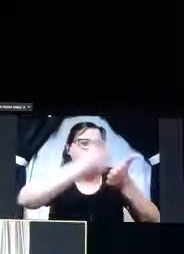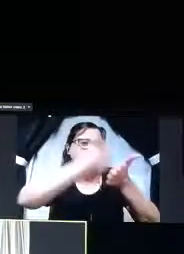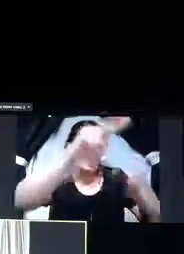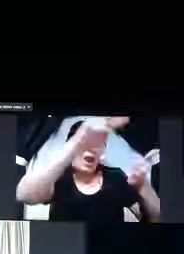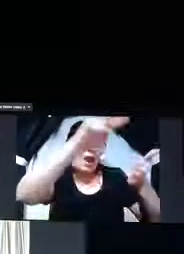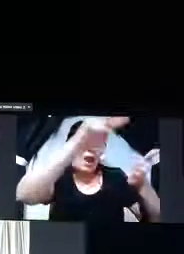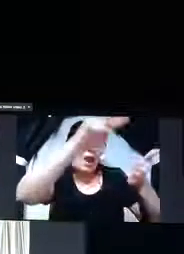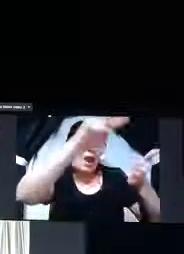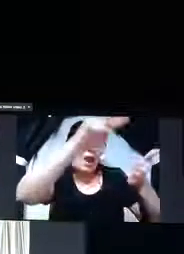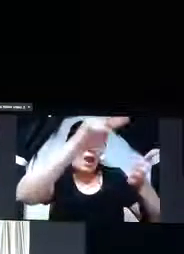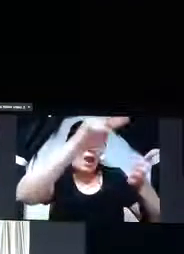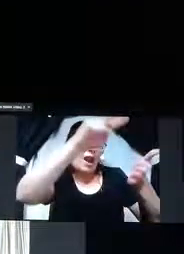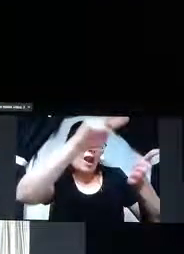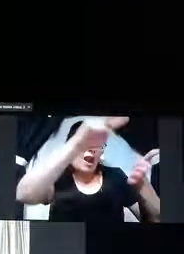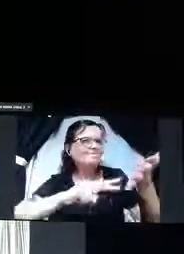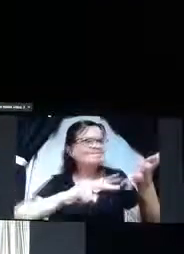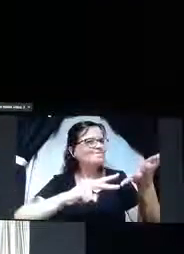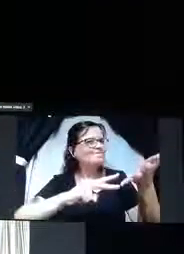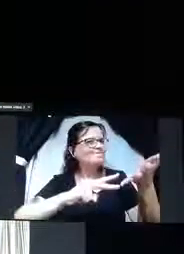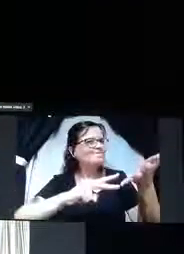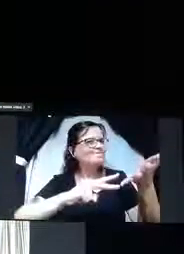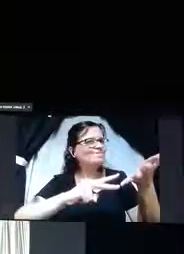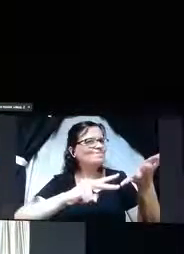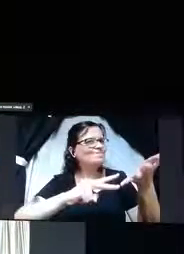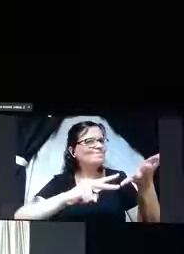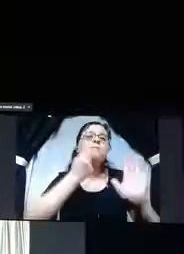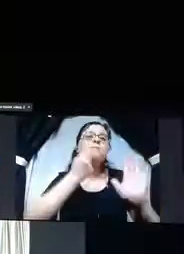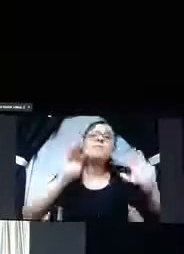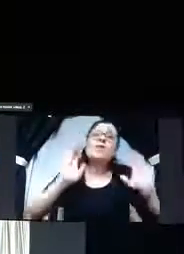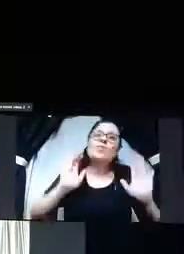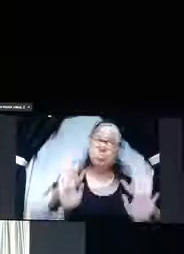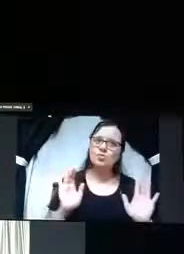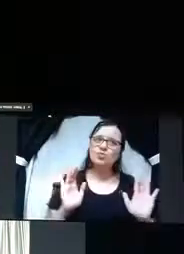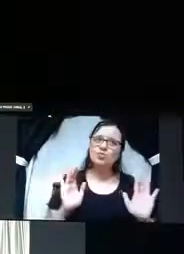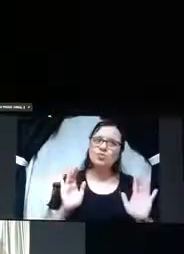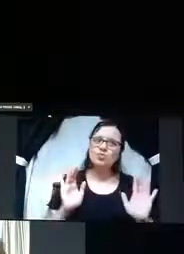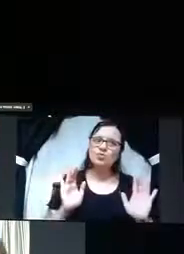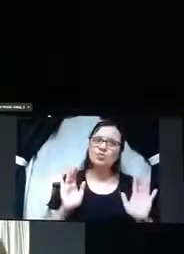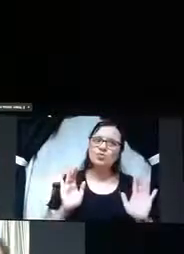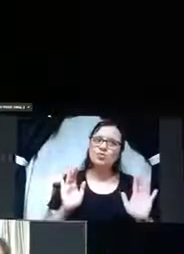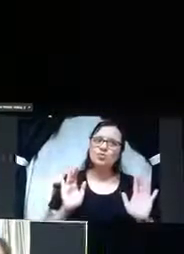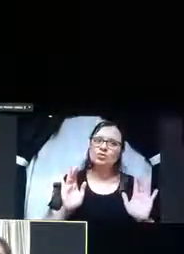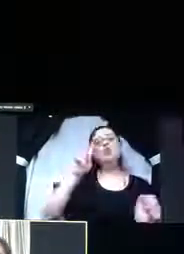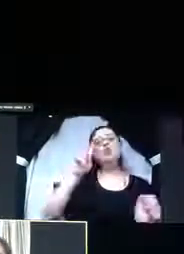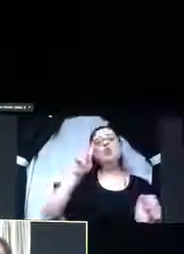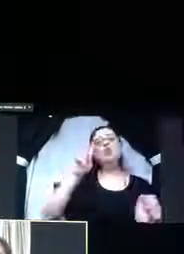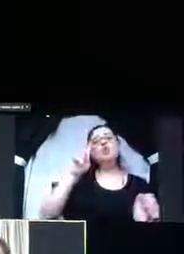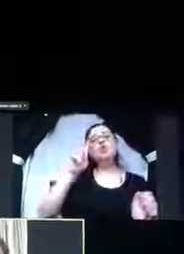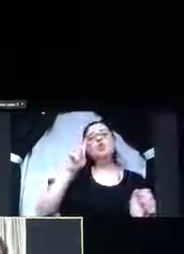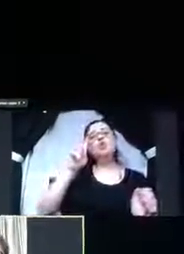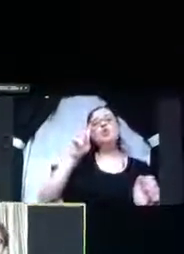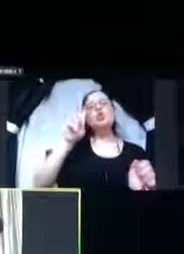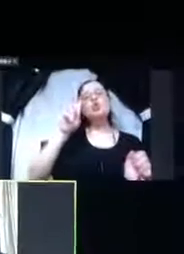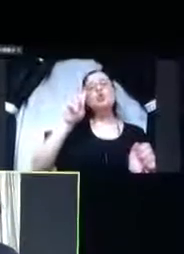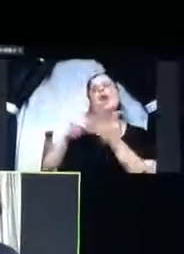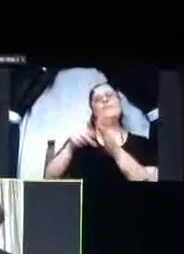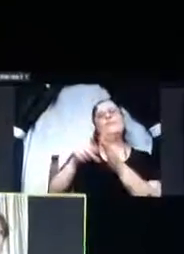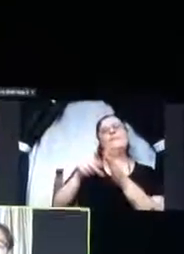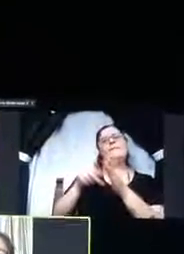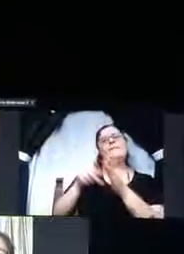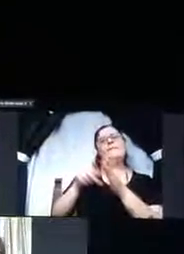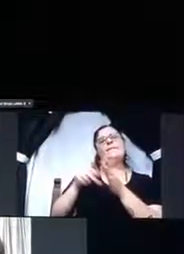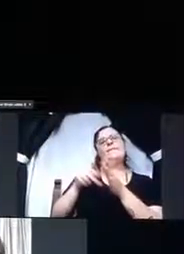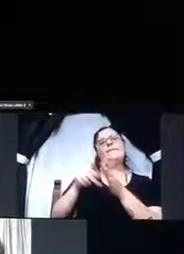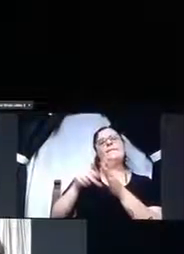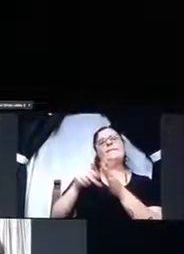porque si no ponemos la dificultad siempre en el niño, adolescente o adulto, sordo. ¿sí? Y en realidad